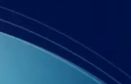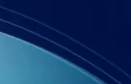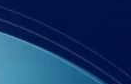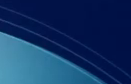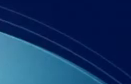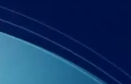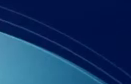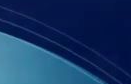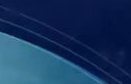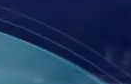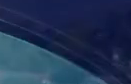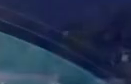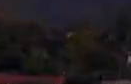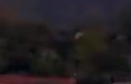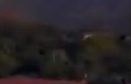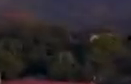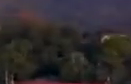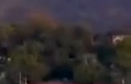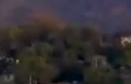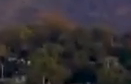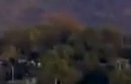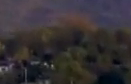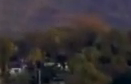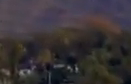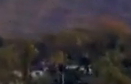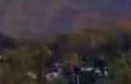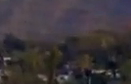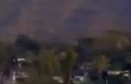fue financiado con recursos del Ministerio de las TIC.